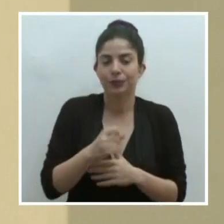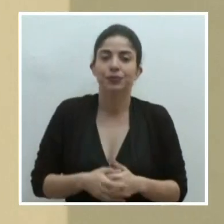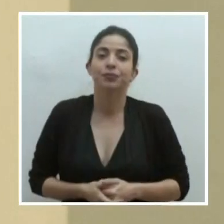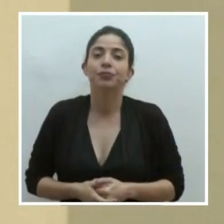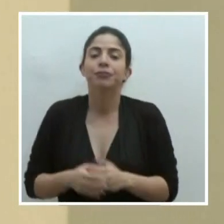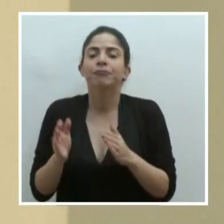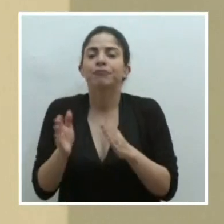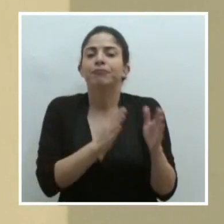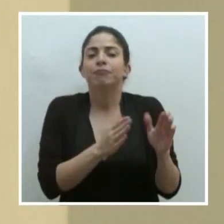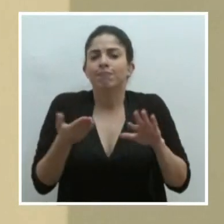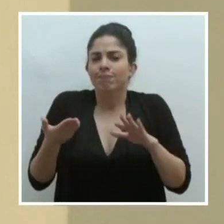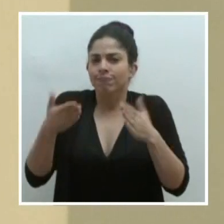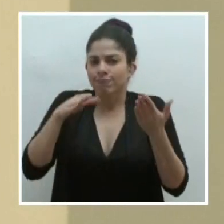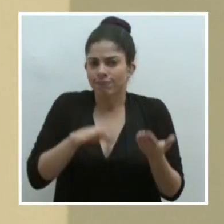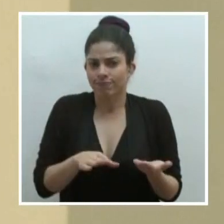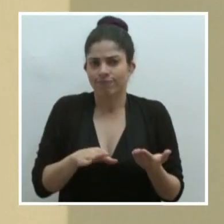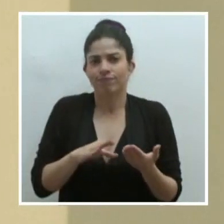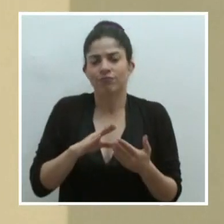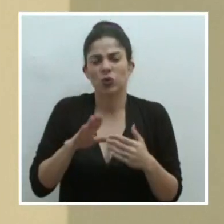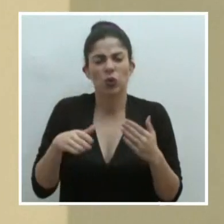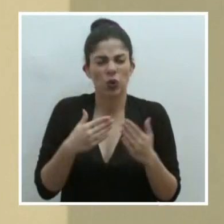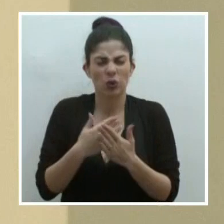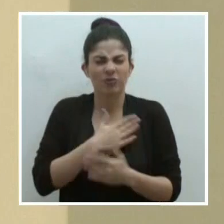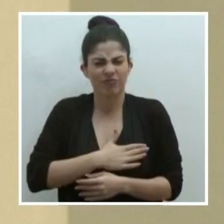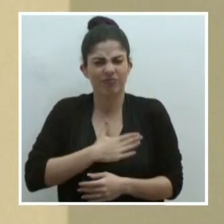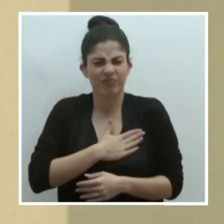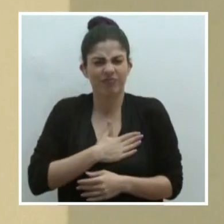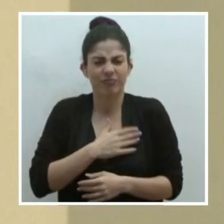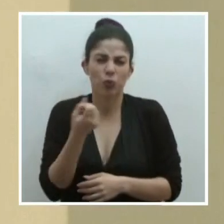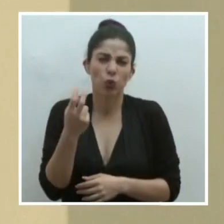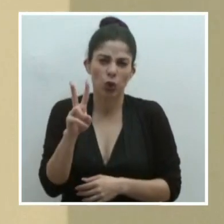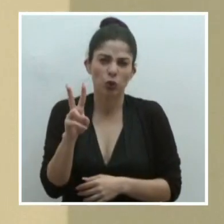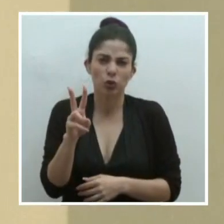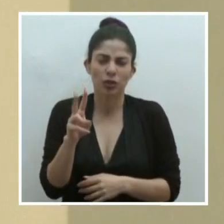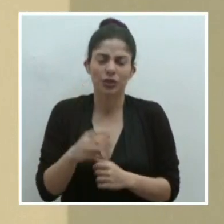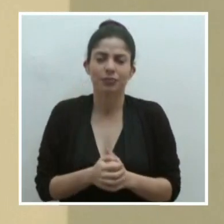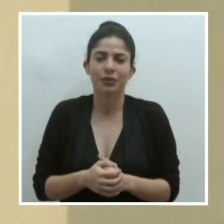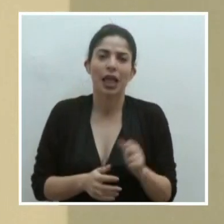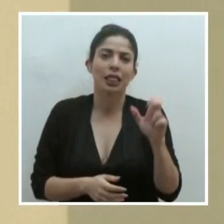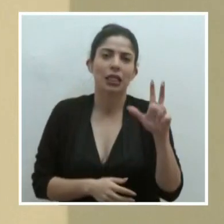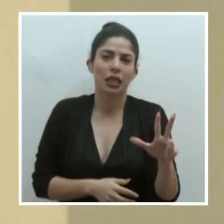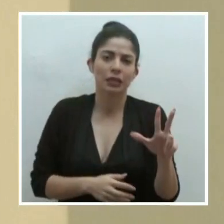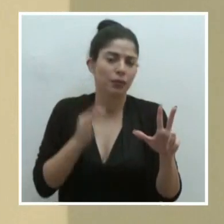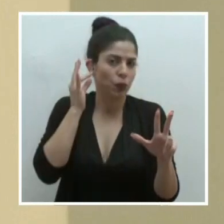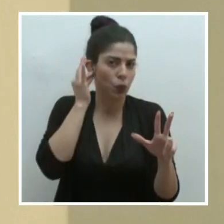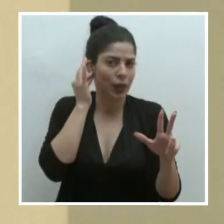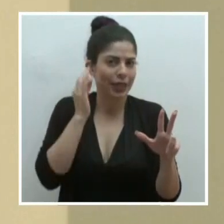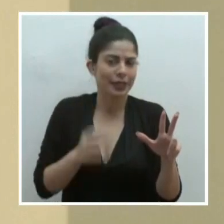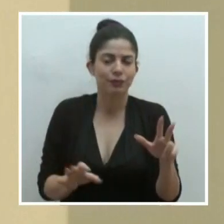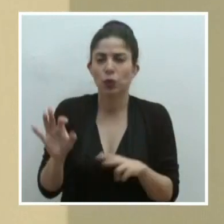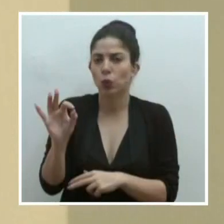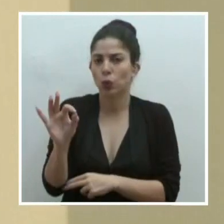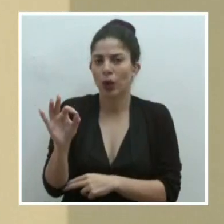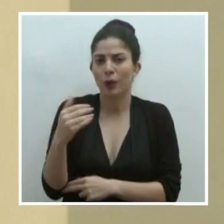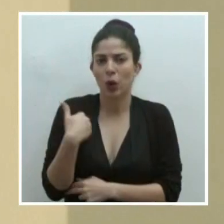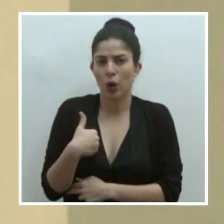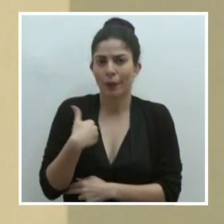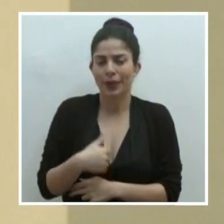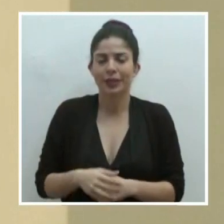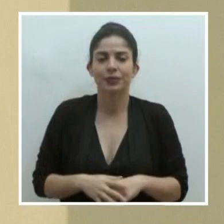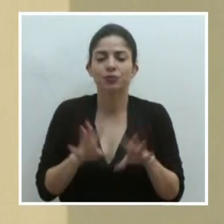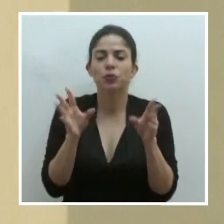Con respecto a los fallecimientos, todos muy lamentables, se registran 12, 3 de ellos son mujeres y 9 son